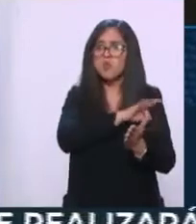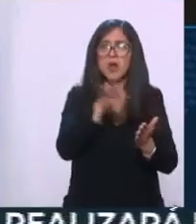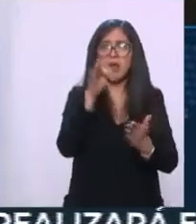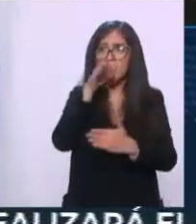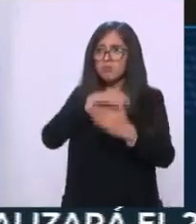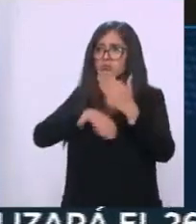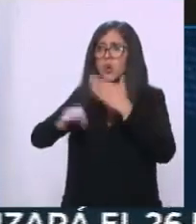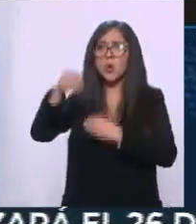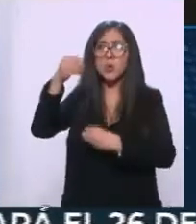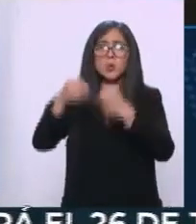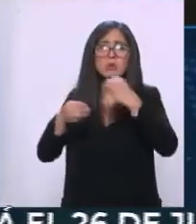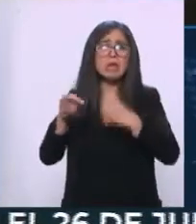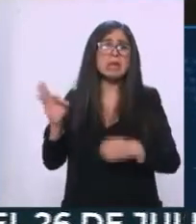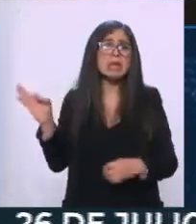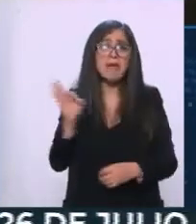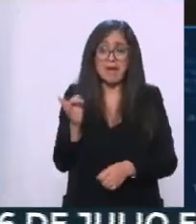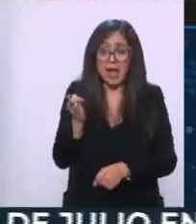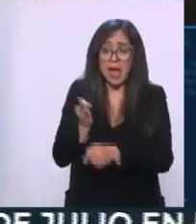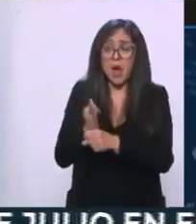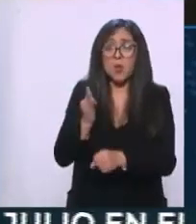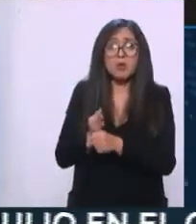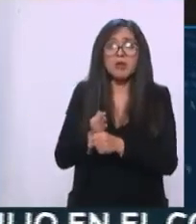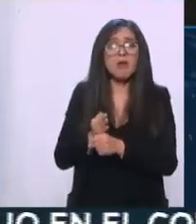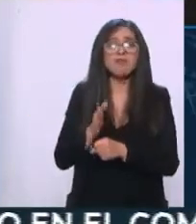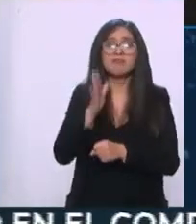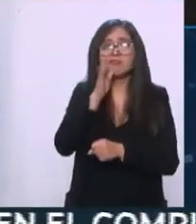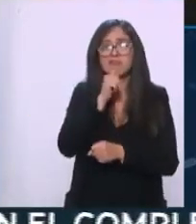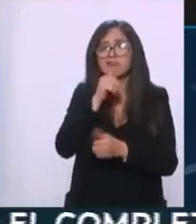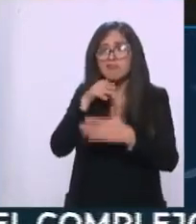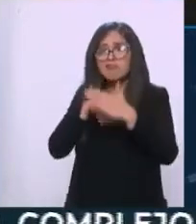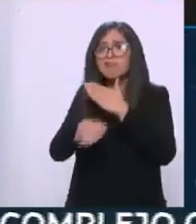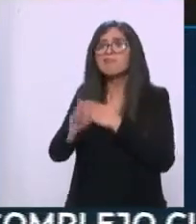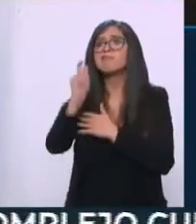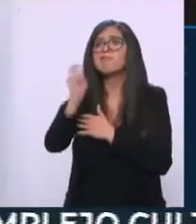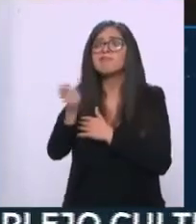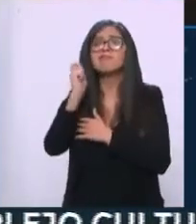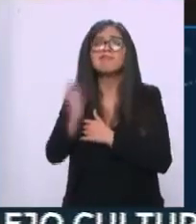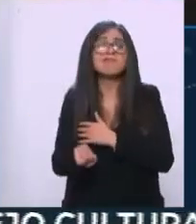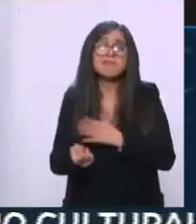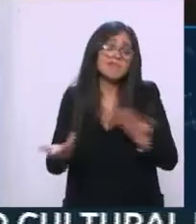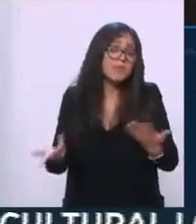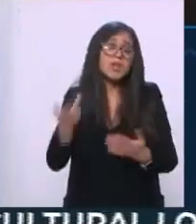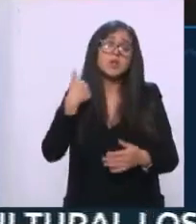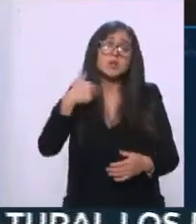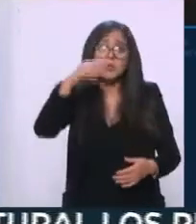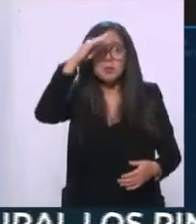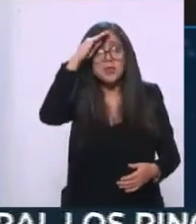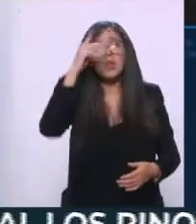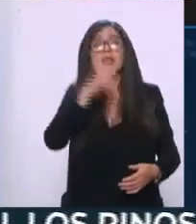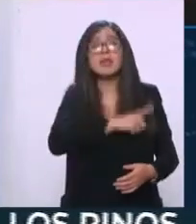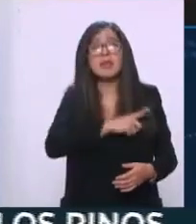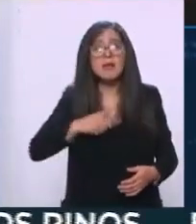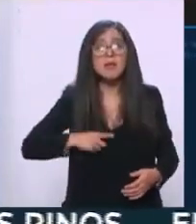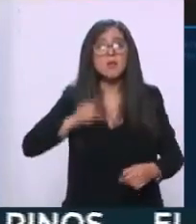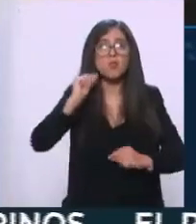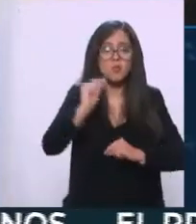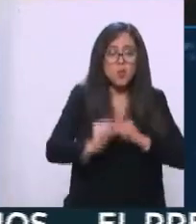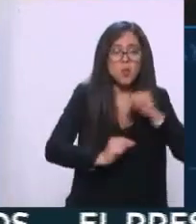no la tengamos, por lo menos hasta ahorita. Entonces, hay una serie de asuntos que creo que se tienen que